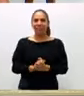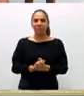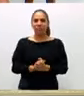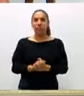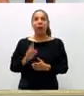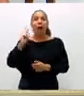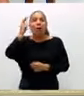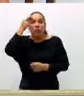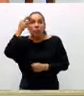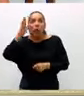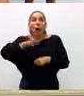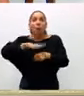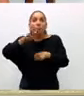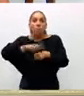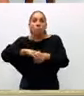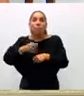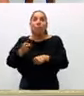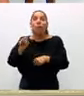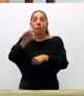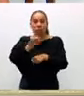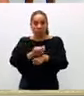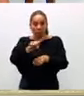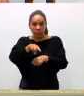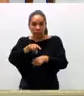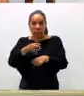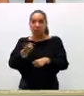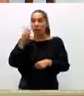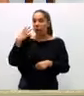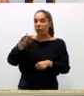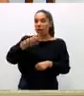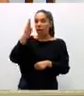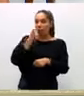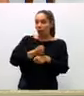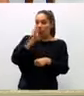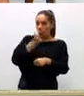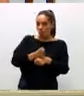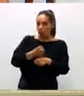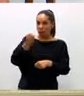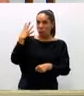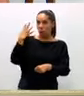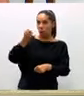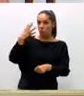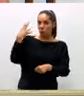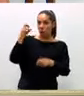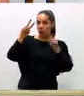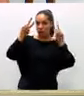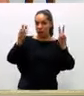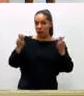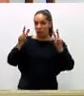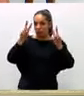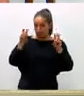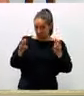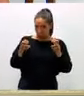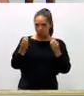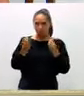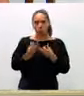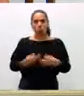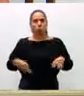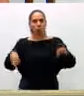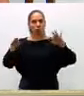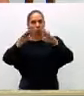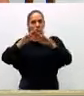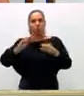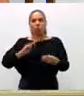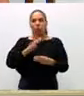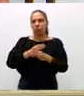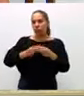para nuestra 4ª transmisión del ciclo de conferencias, en la cual abordaremos algunas estrategias